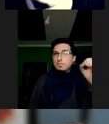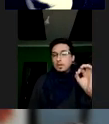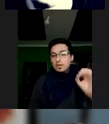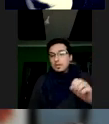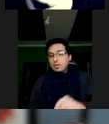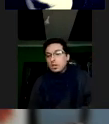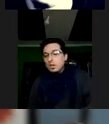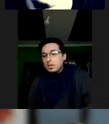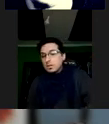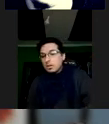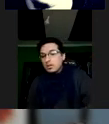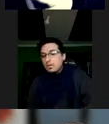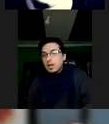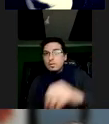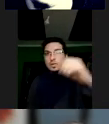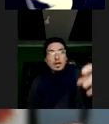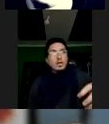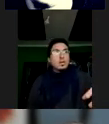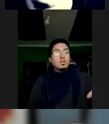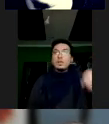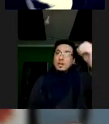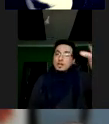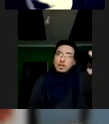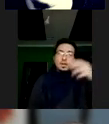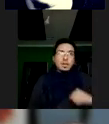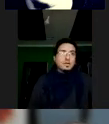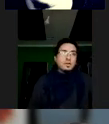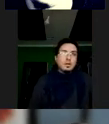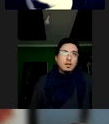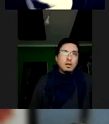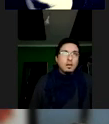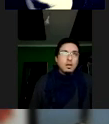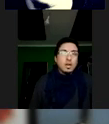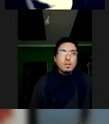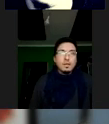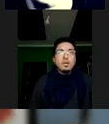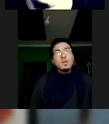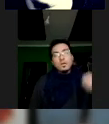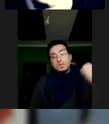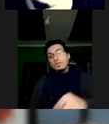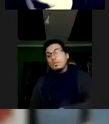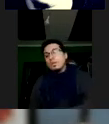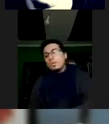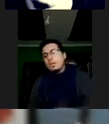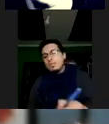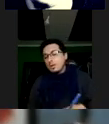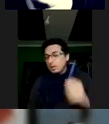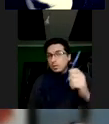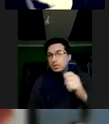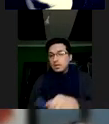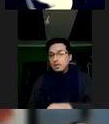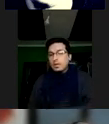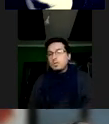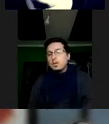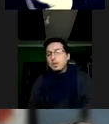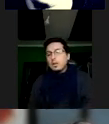cosas importantes que ustedes van a escuchar que no van a estar escritas en el PPT, y esas cositas son justamente las importantes que